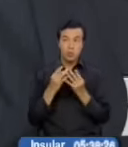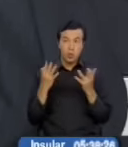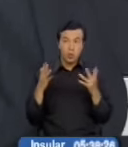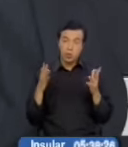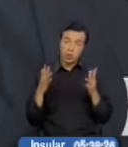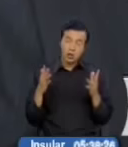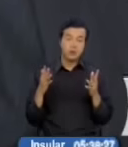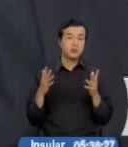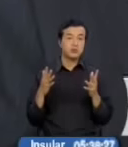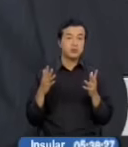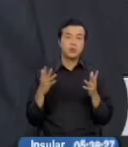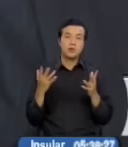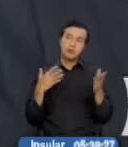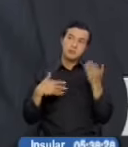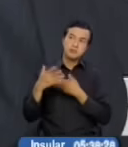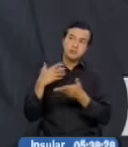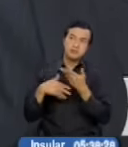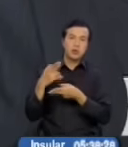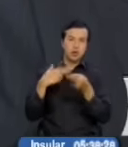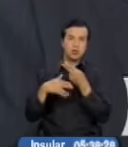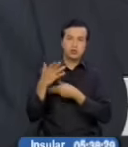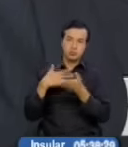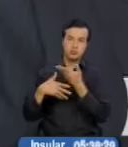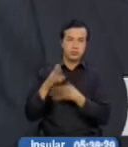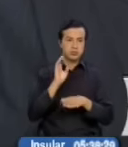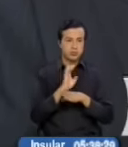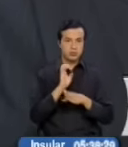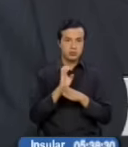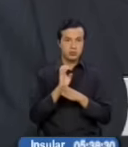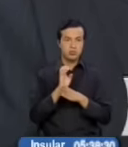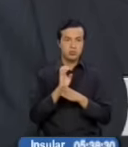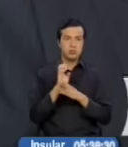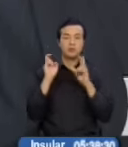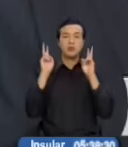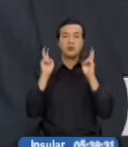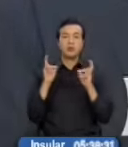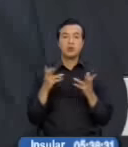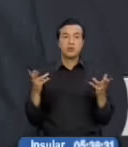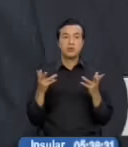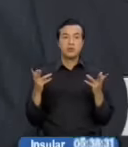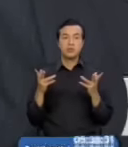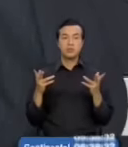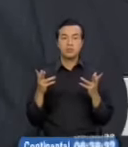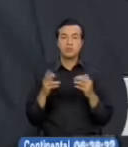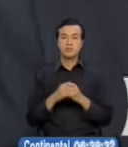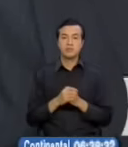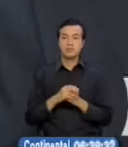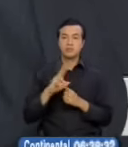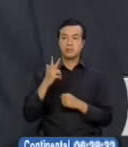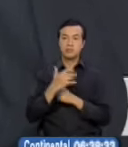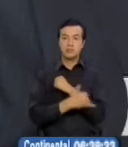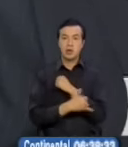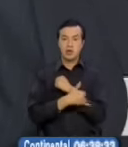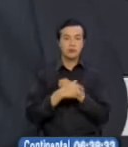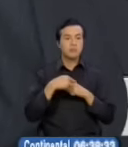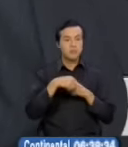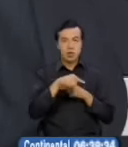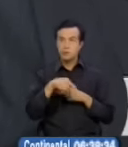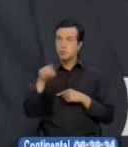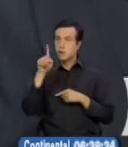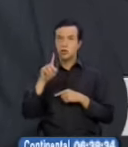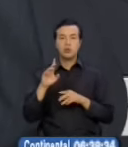tenemos intercambios comerciales con Ecuador, pero a través de tercer país, pero